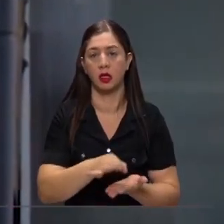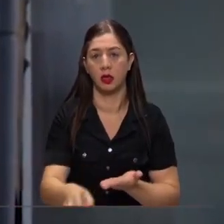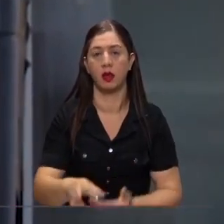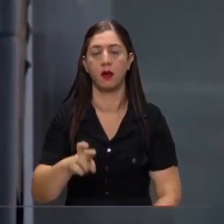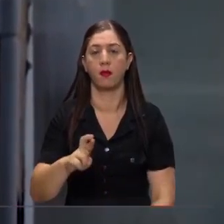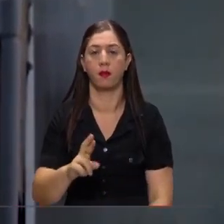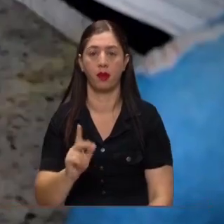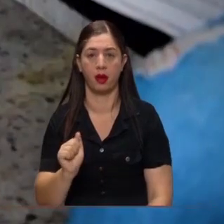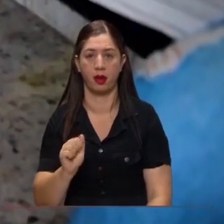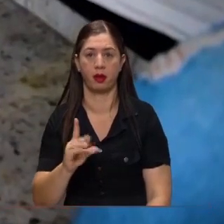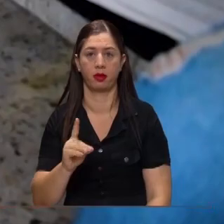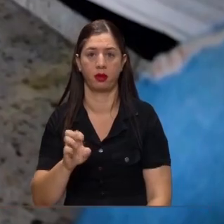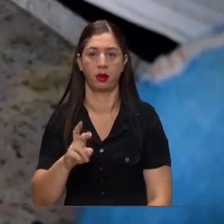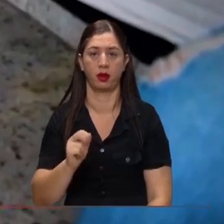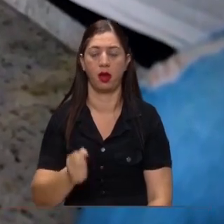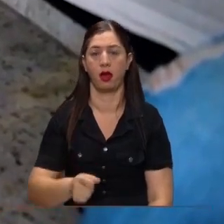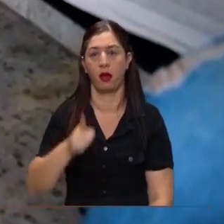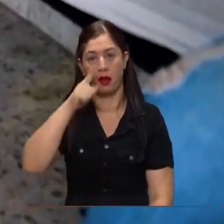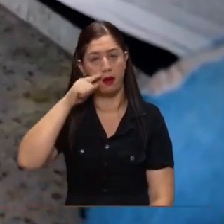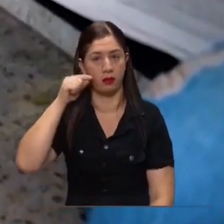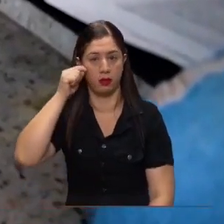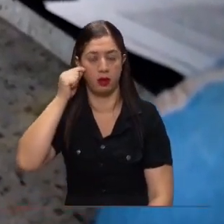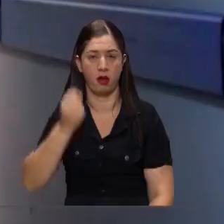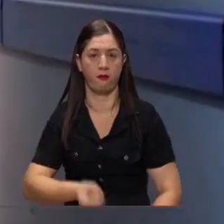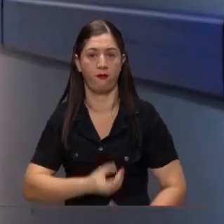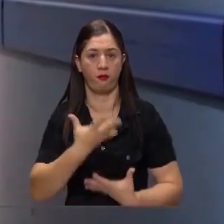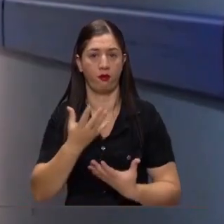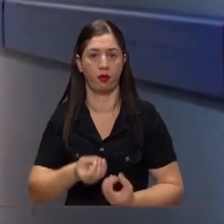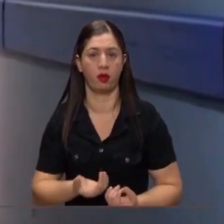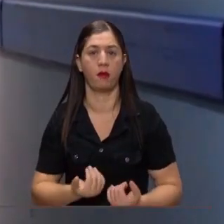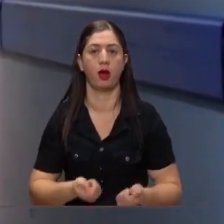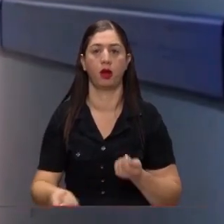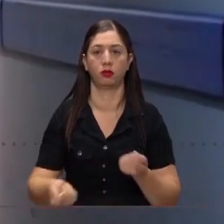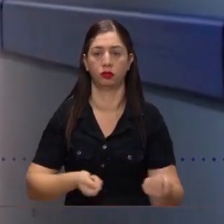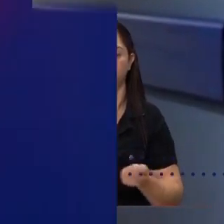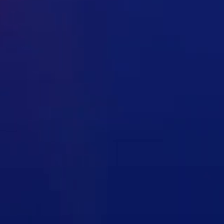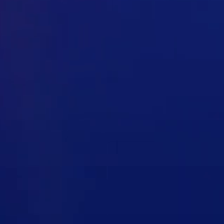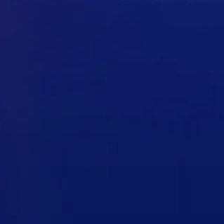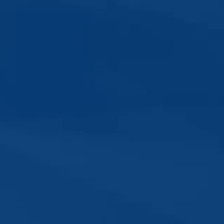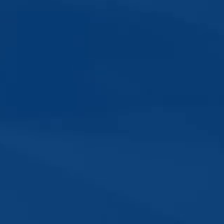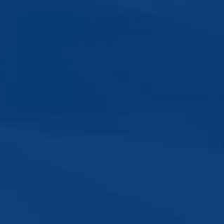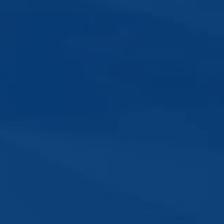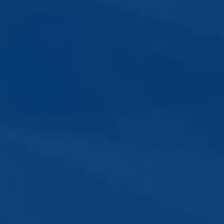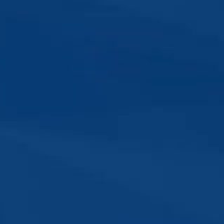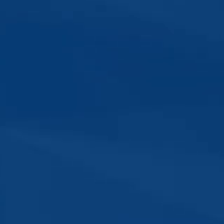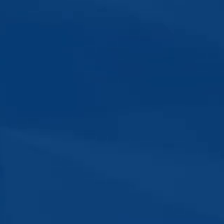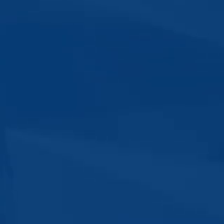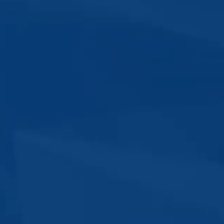Pradera, Candelaria y Florida para descongestionar la red de salud pública de Cali.